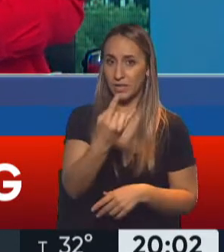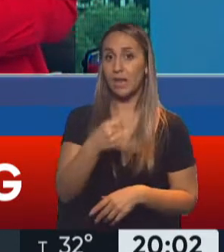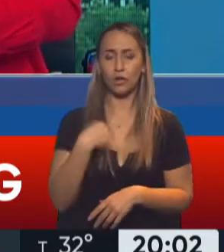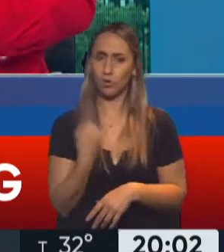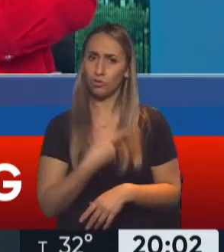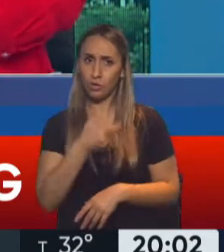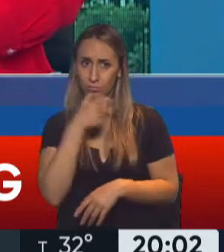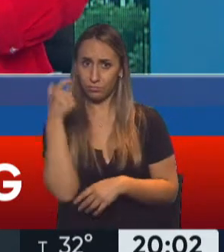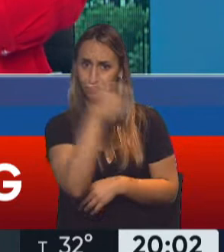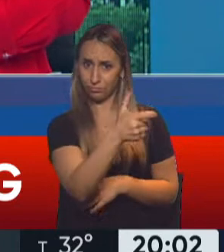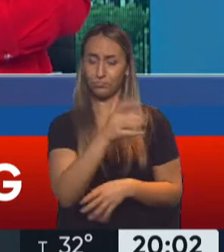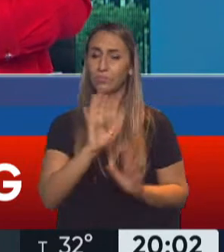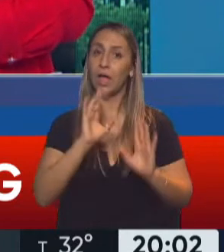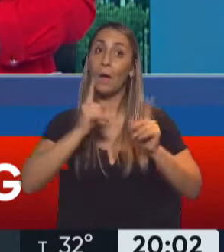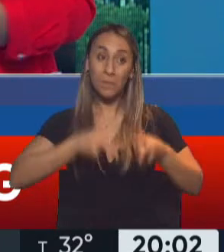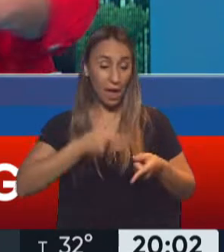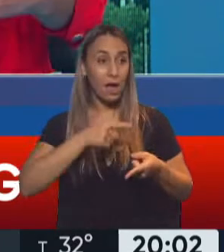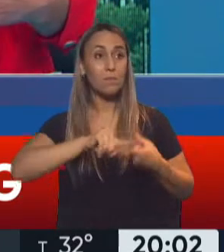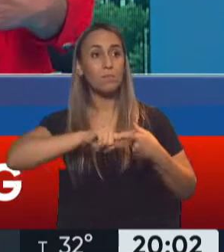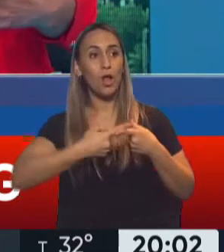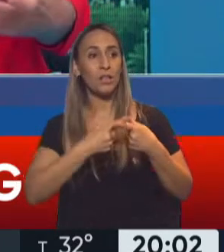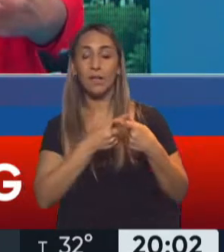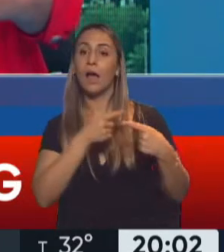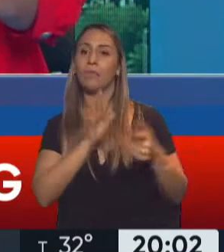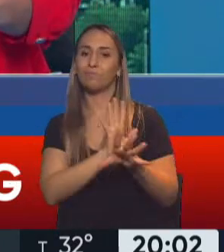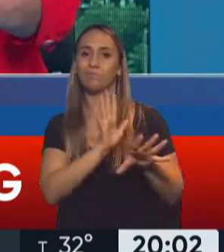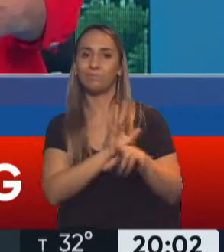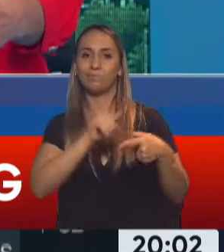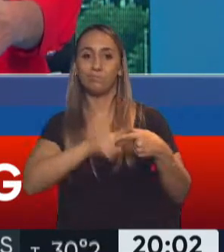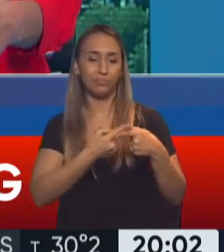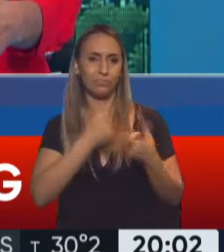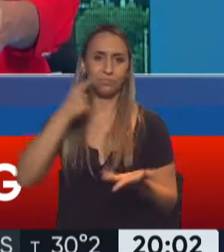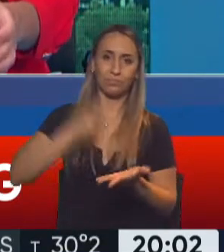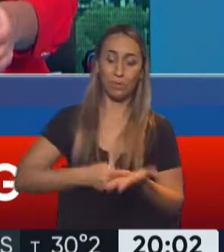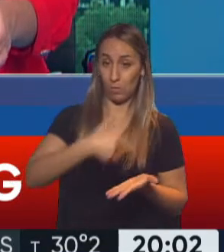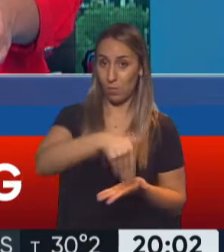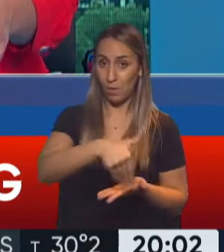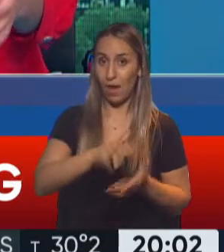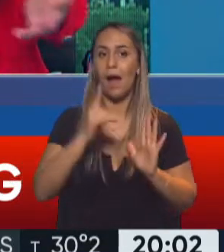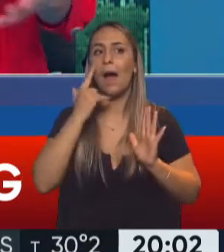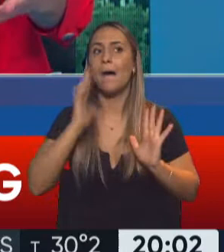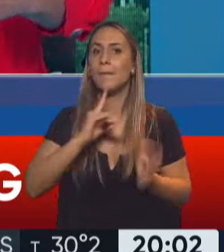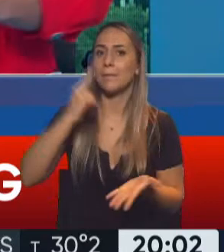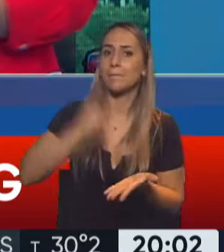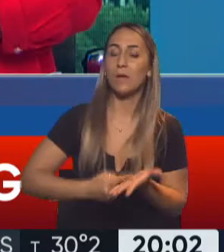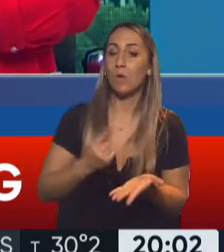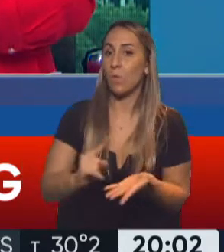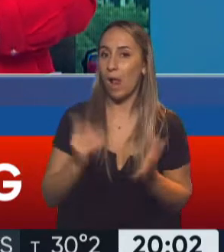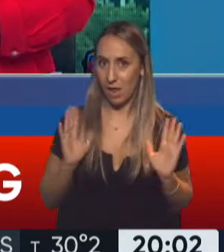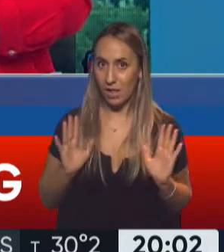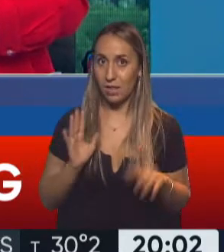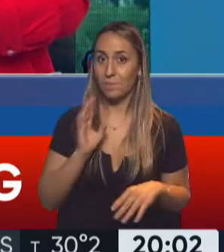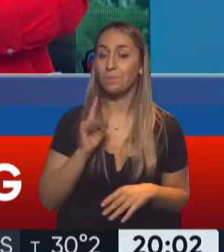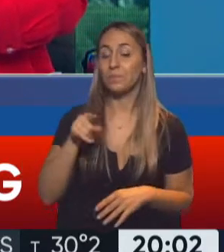en términos políticos también a esto. Hay que ver cuáles son las respuestas concretas. Por supuesto, esto es un golpe para